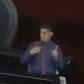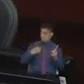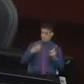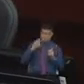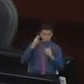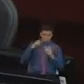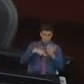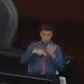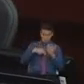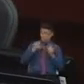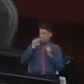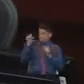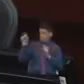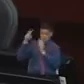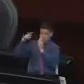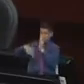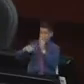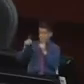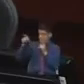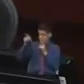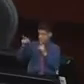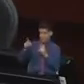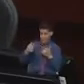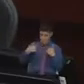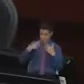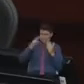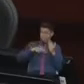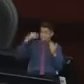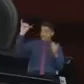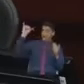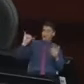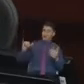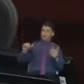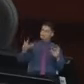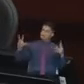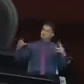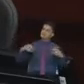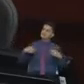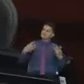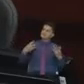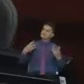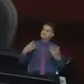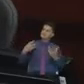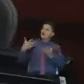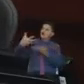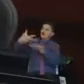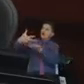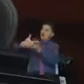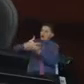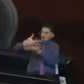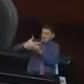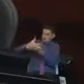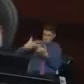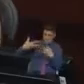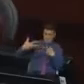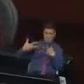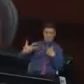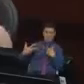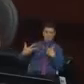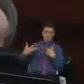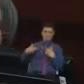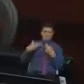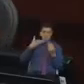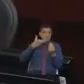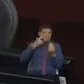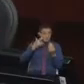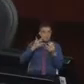los que no han leído son ustedes. Y tampoco acepto que nos den recomendaciones a los que no hemos ni